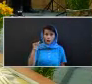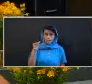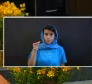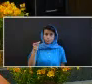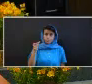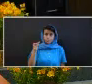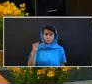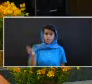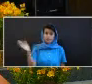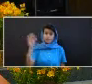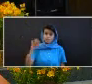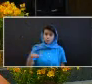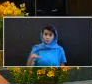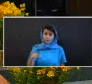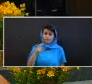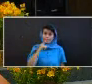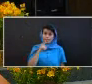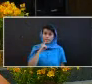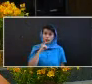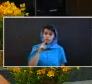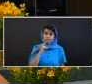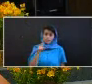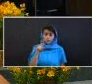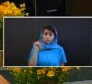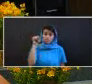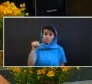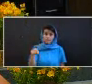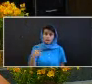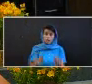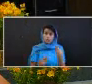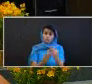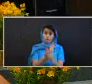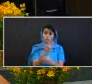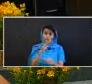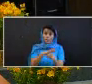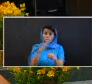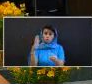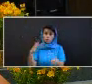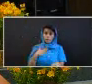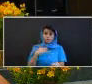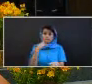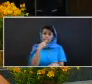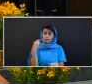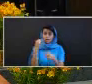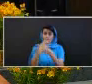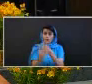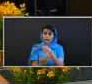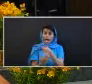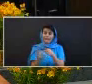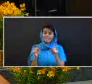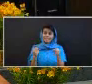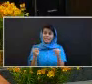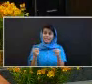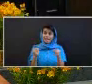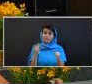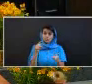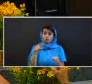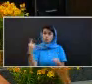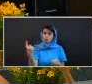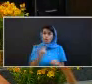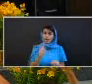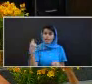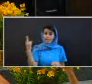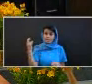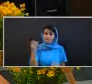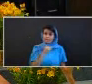después de haber cenado, diciendo: es el nuevo pacto en mi sangre. Haced esto todas las veces que quisieres, las veces